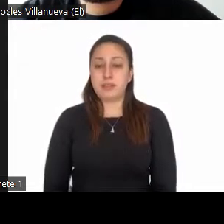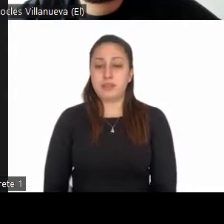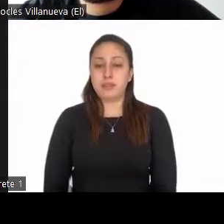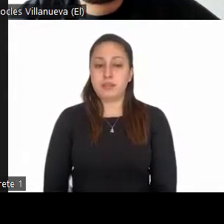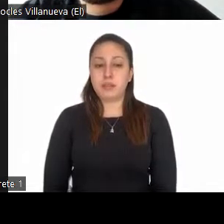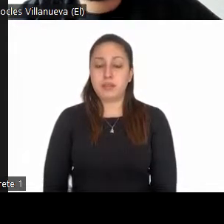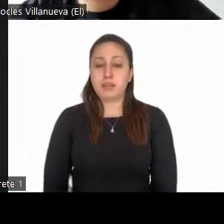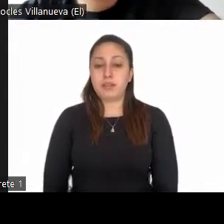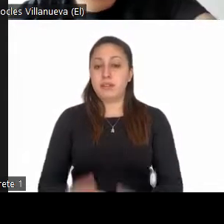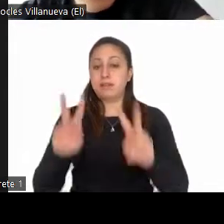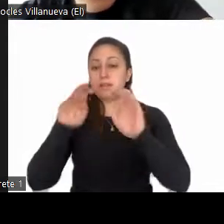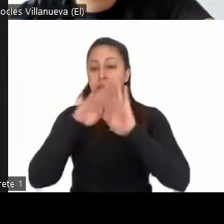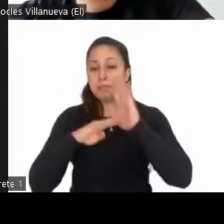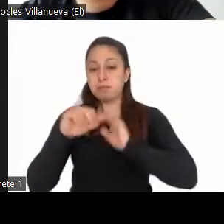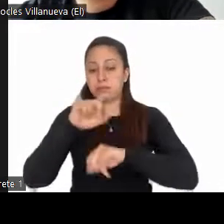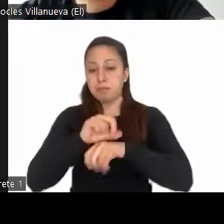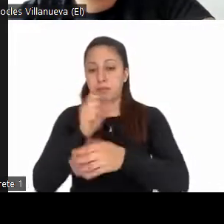Se aprueba el orden del día, diputado presidente.